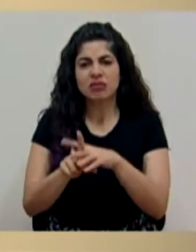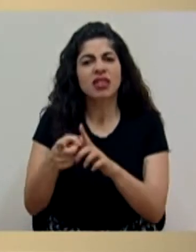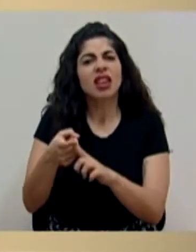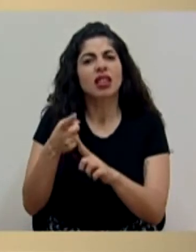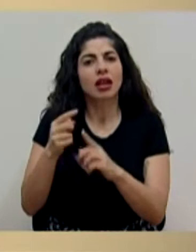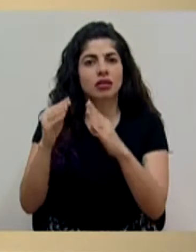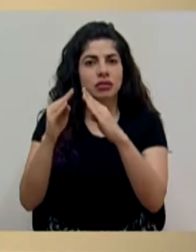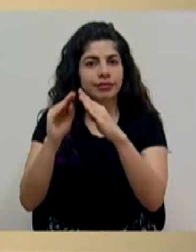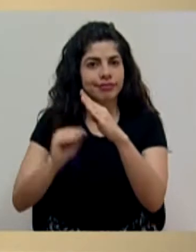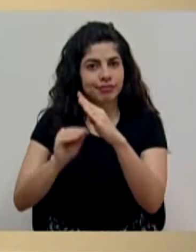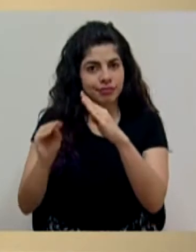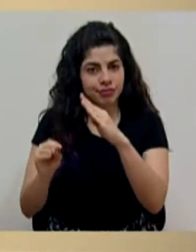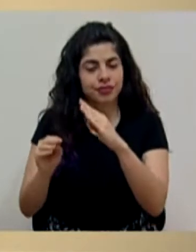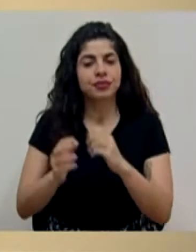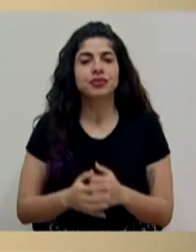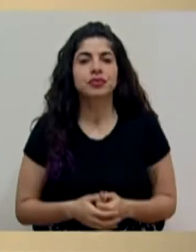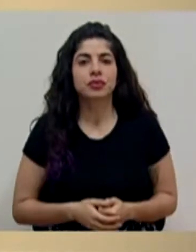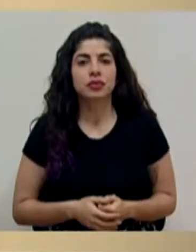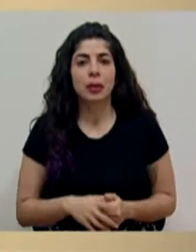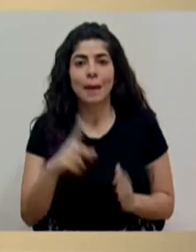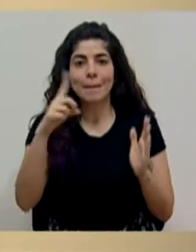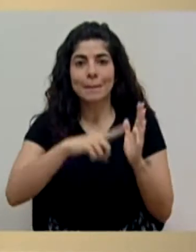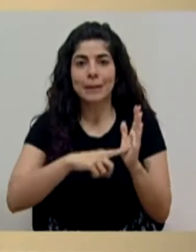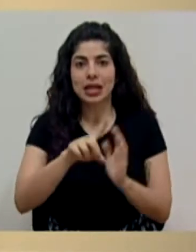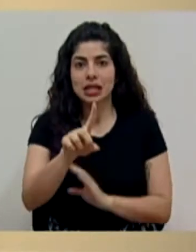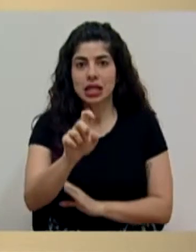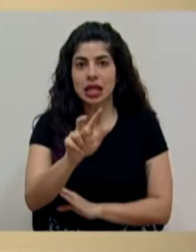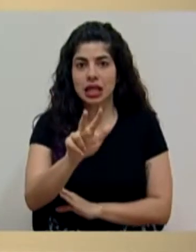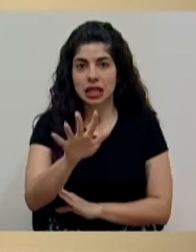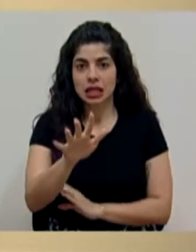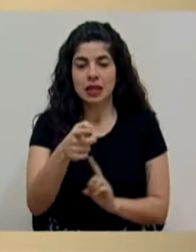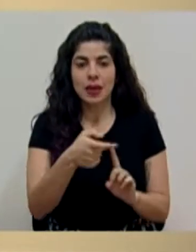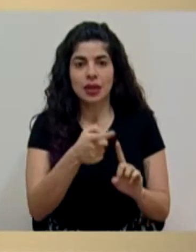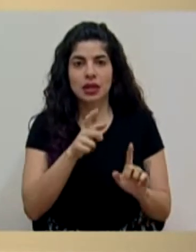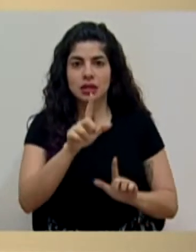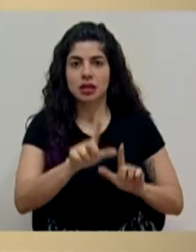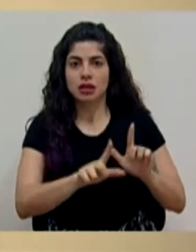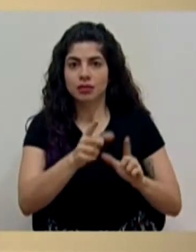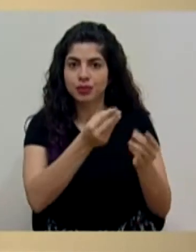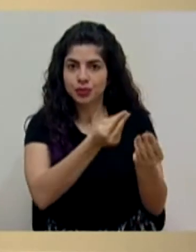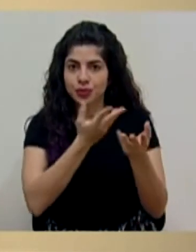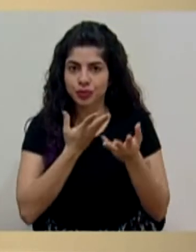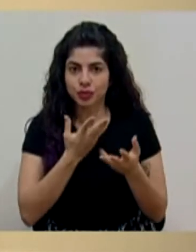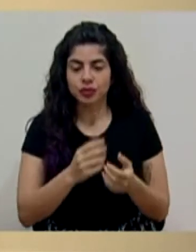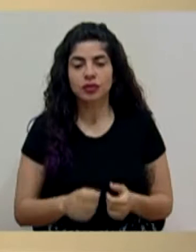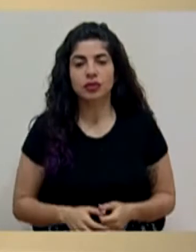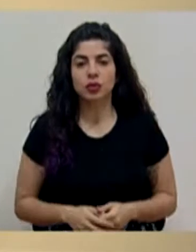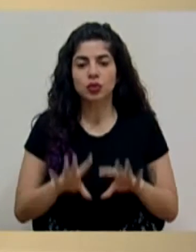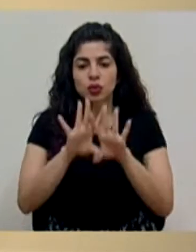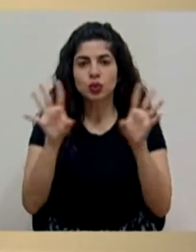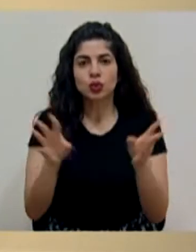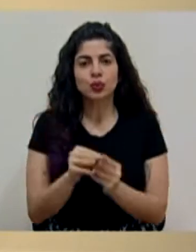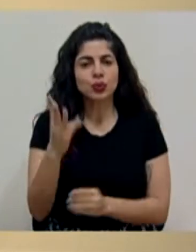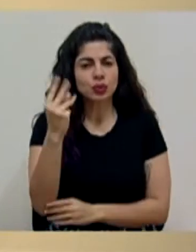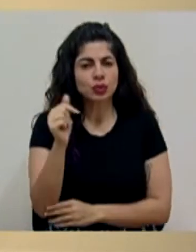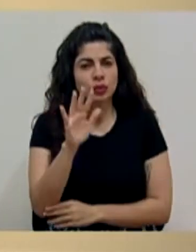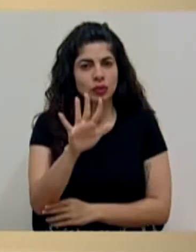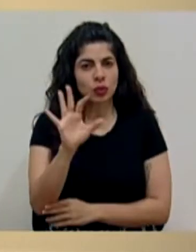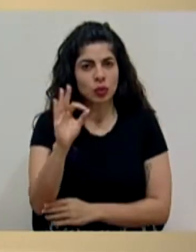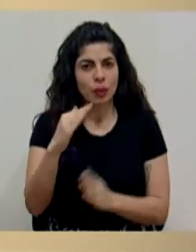por nexo epidemiológico y 1.135 por laboratorio, para un total de